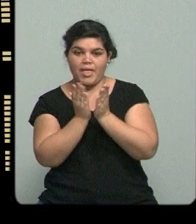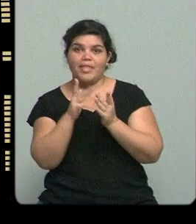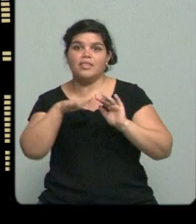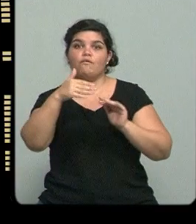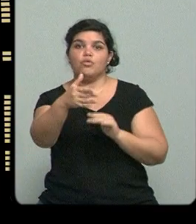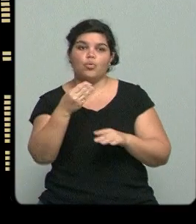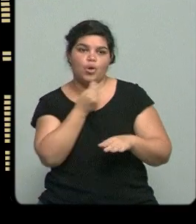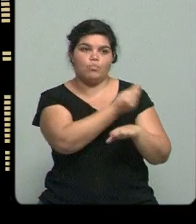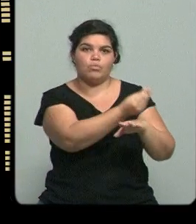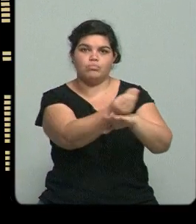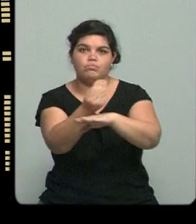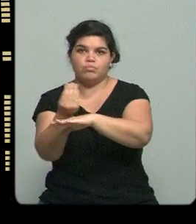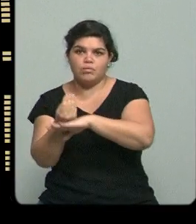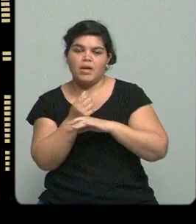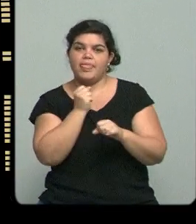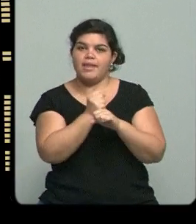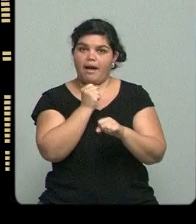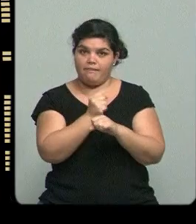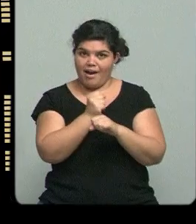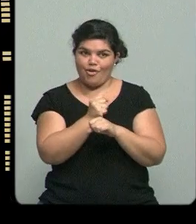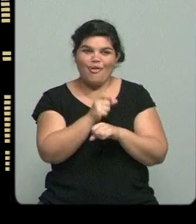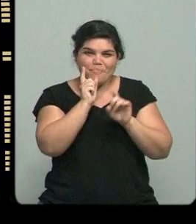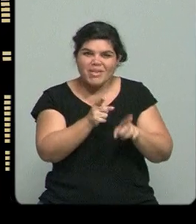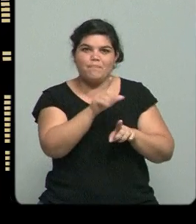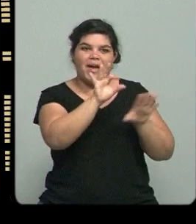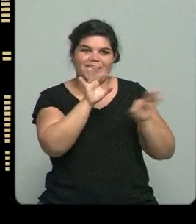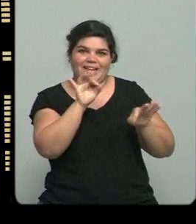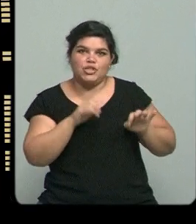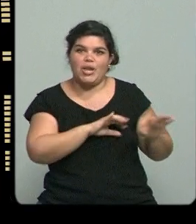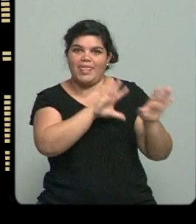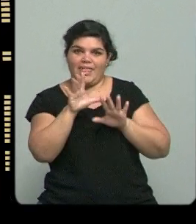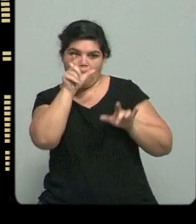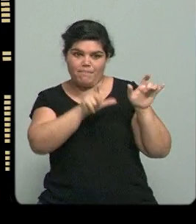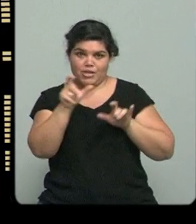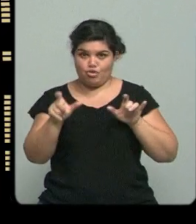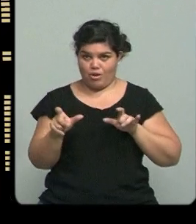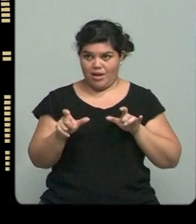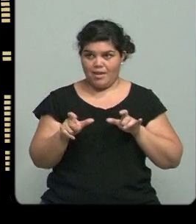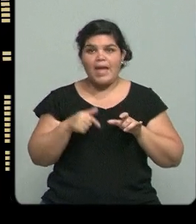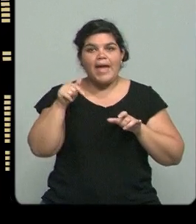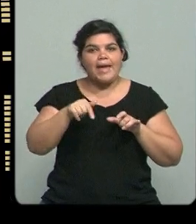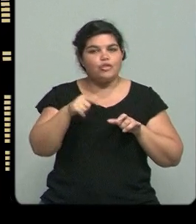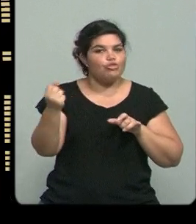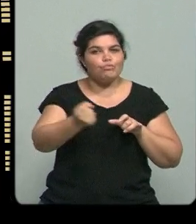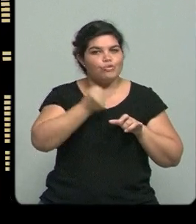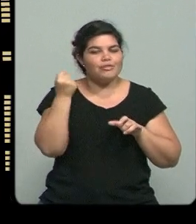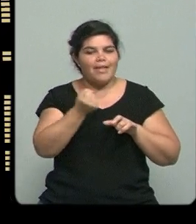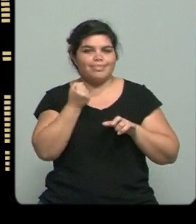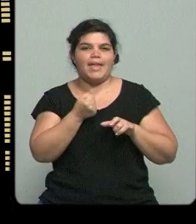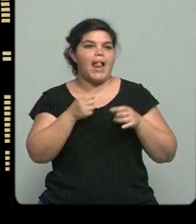bueno, queremos como primera experiencia de emprendimiento que sea una experiencia muy